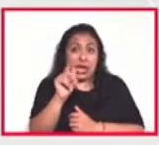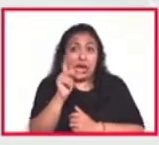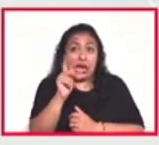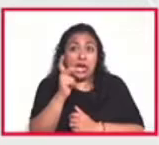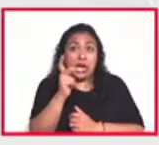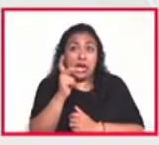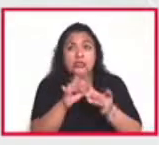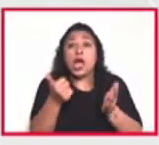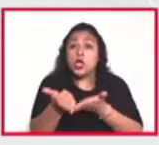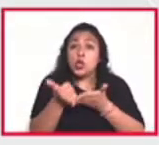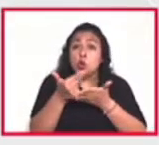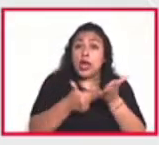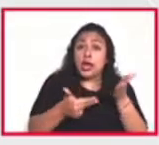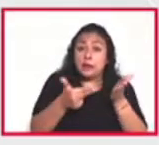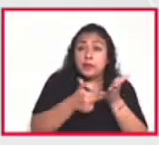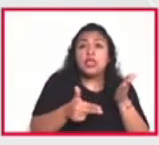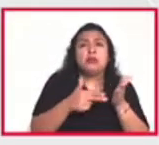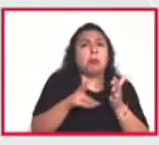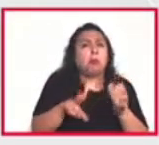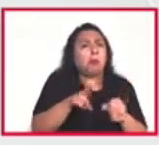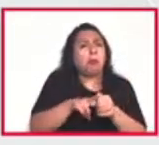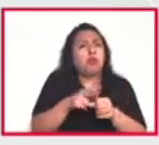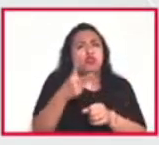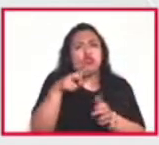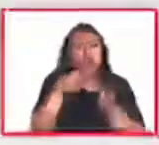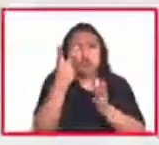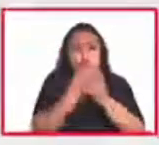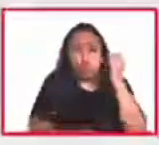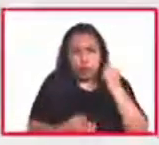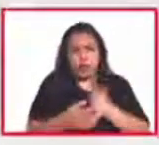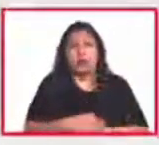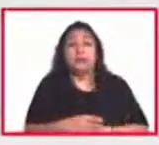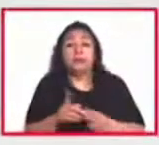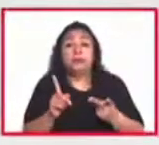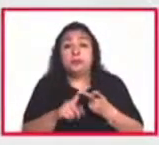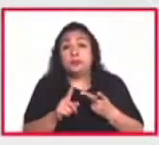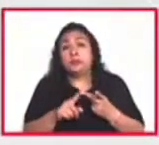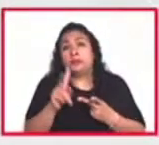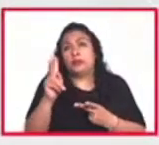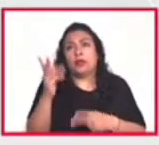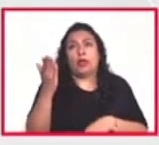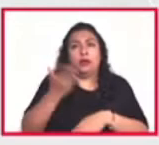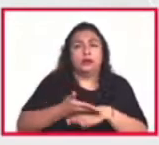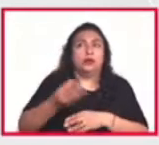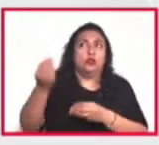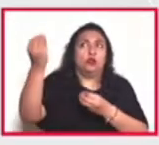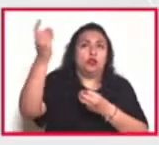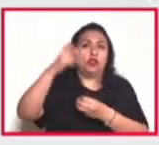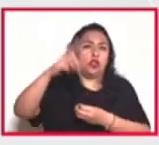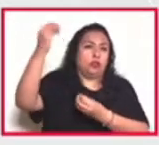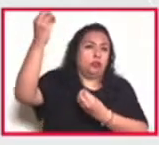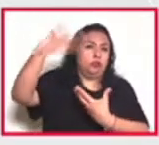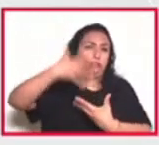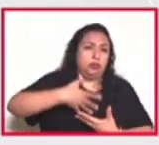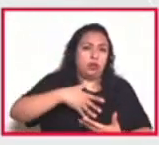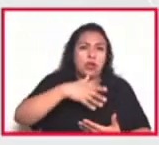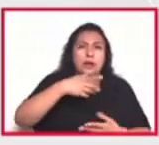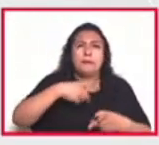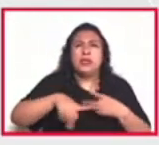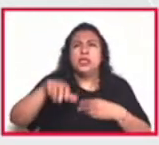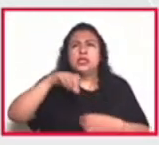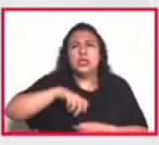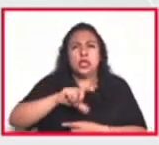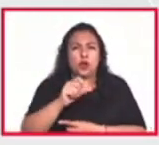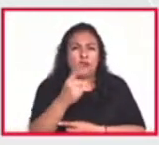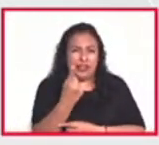herramientas con una naturaleza ambivalente. El gran castigo divino que nos mandaron a principios del siglo XXI,